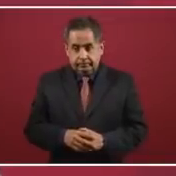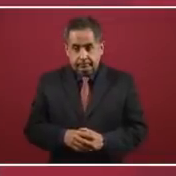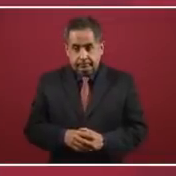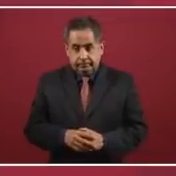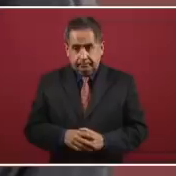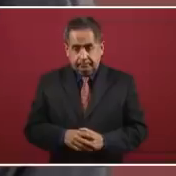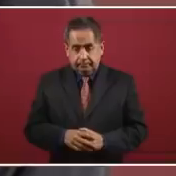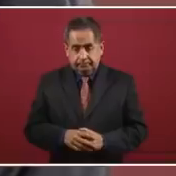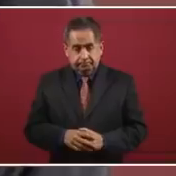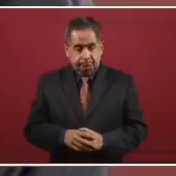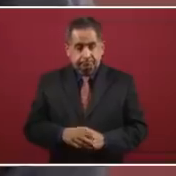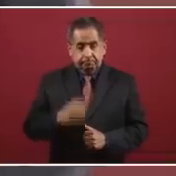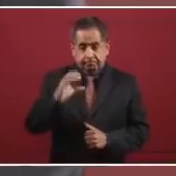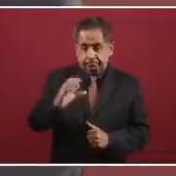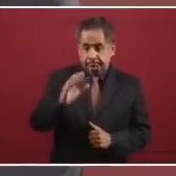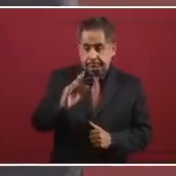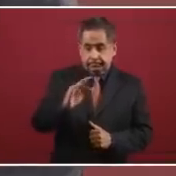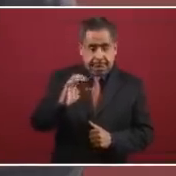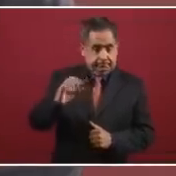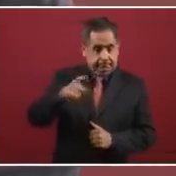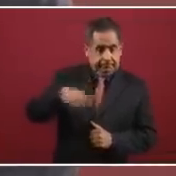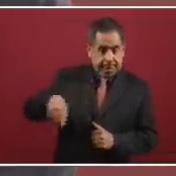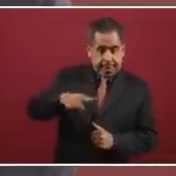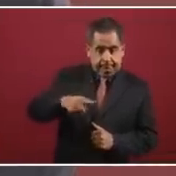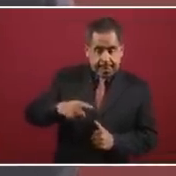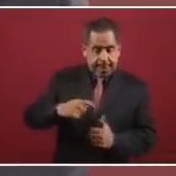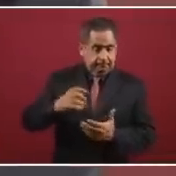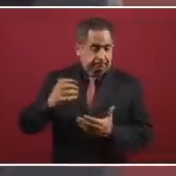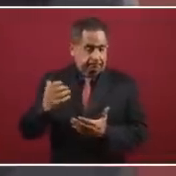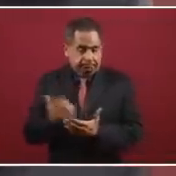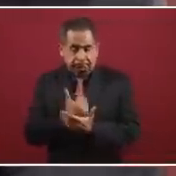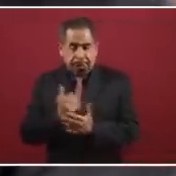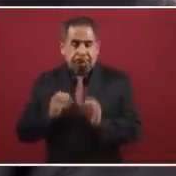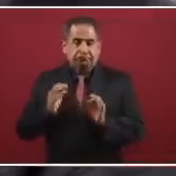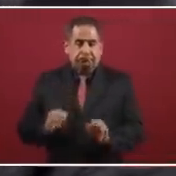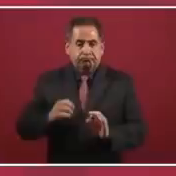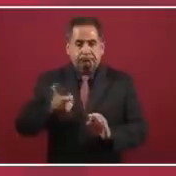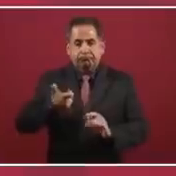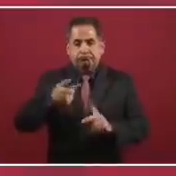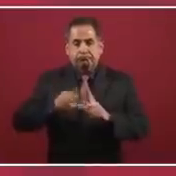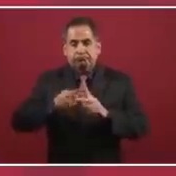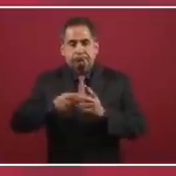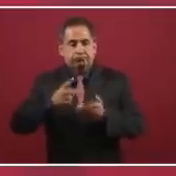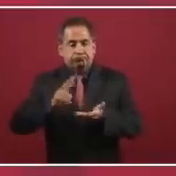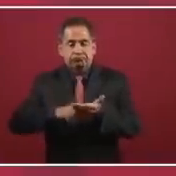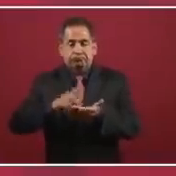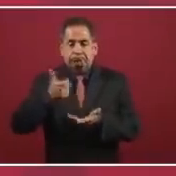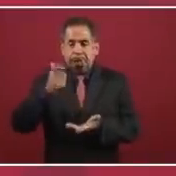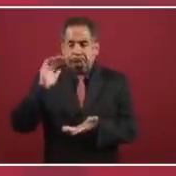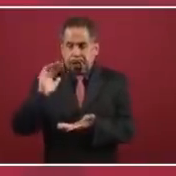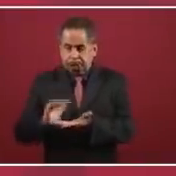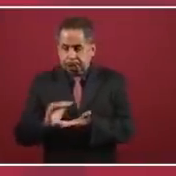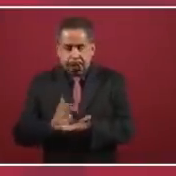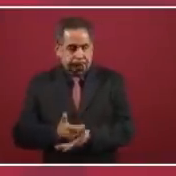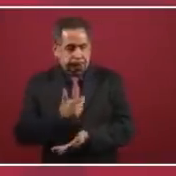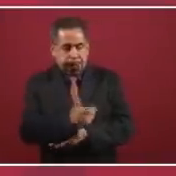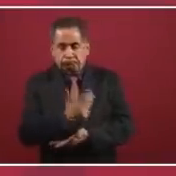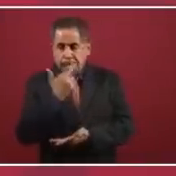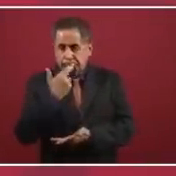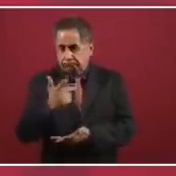la Comisión Federal de Electricidad logra mejores tarifas. Es decir,